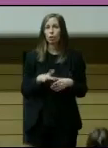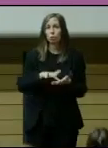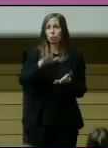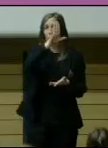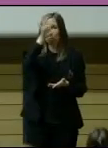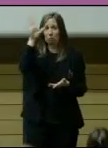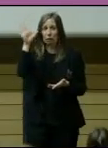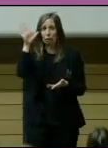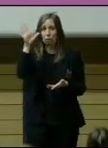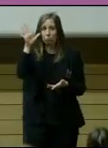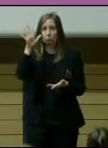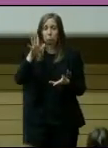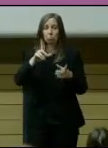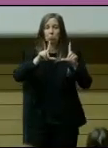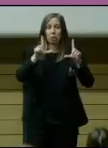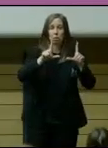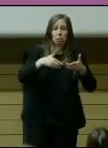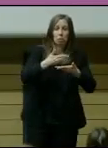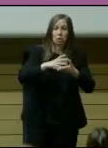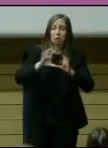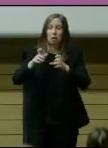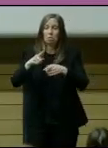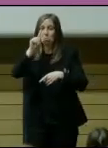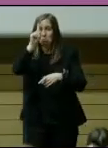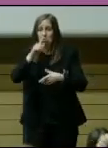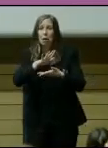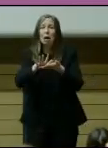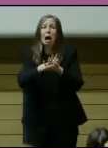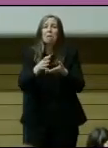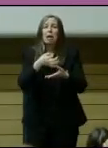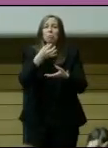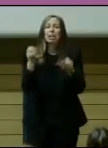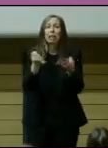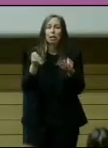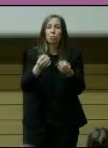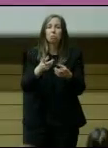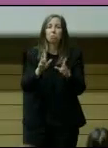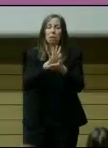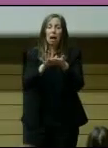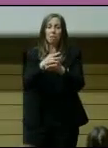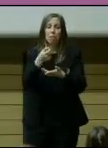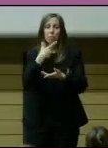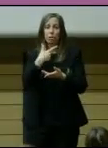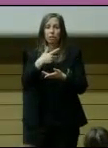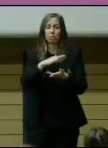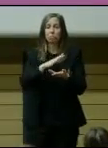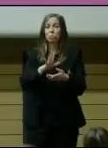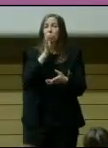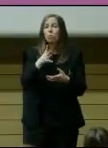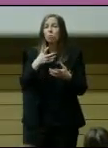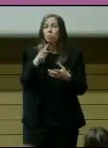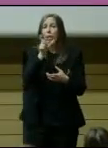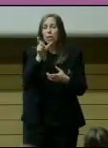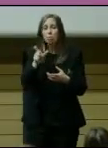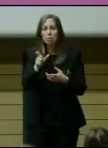cuando ya los medios de comunicación no saben de qué hablar, se inventan pues algo de drogas, allí que va pasando, de lo que sea, porque funcionan bastante